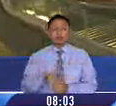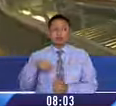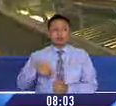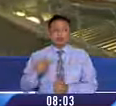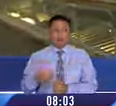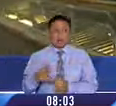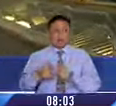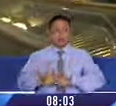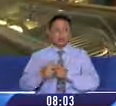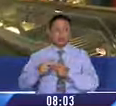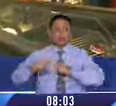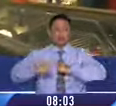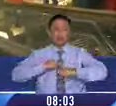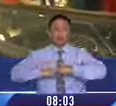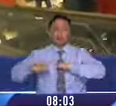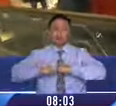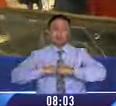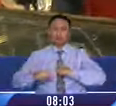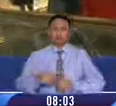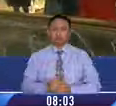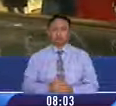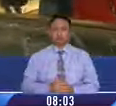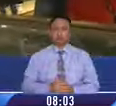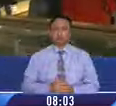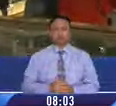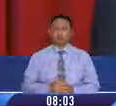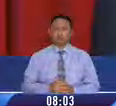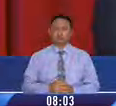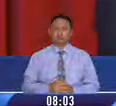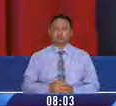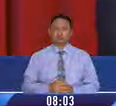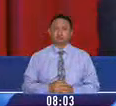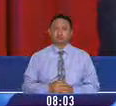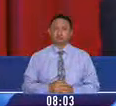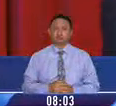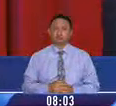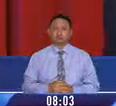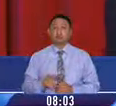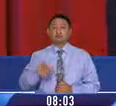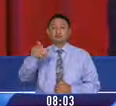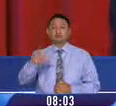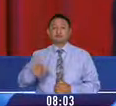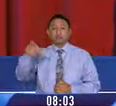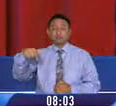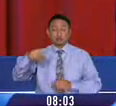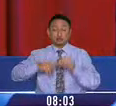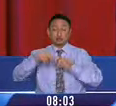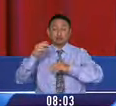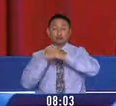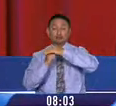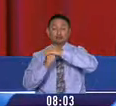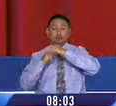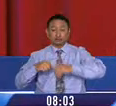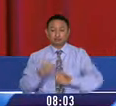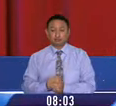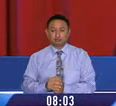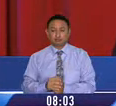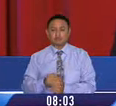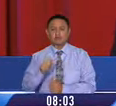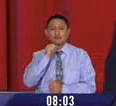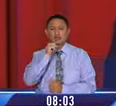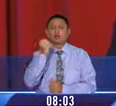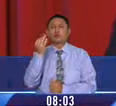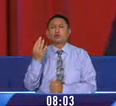debería estar brindando su servicio a los quiteños. Quiero que quienes construyeron el metro nos digan cuánto les falta